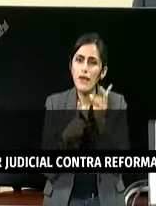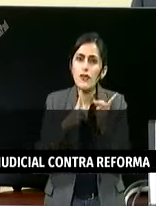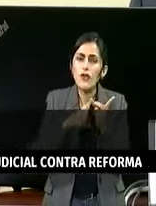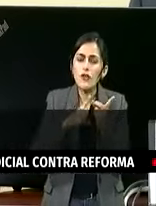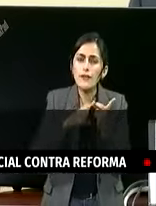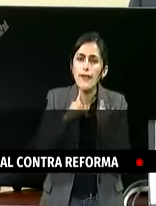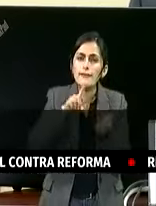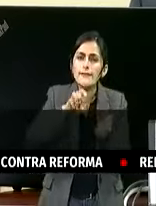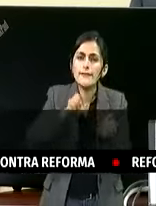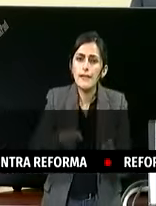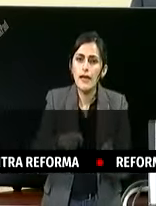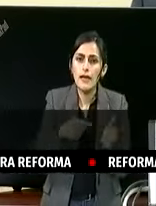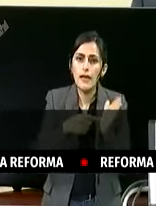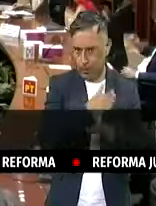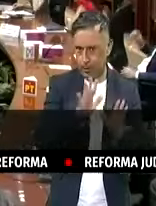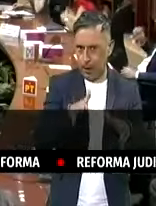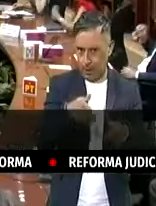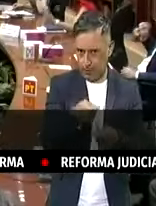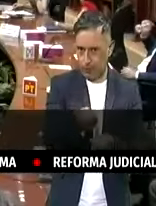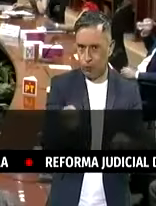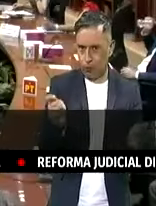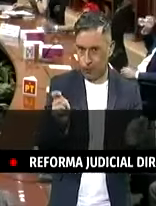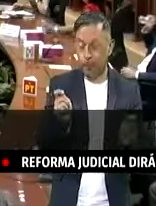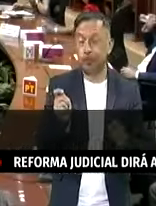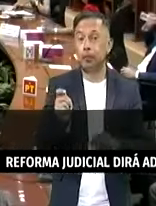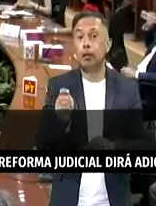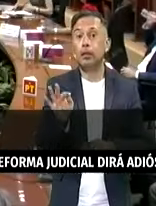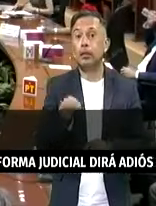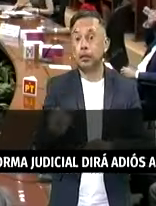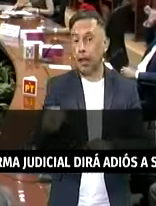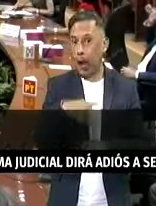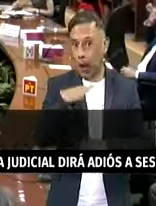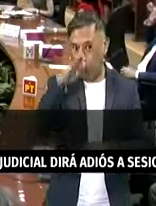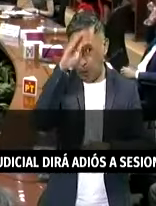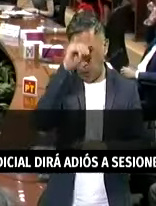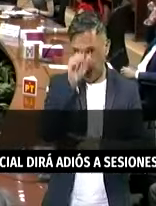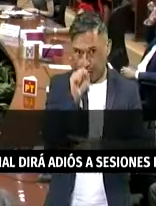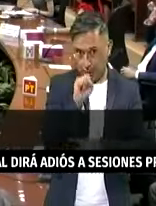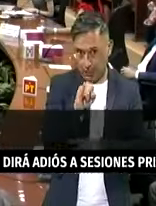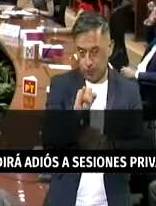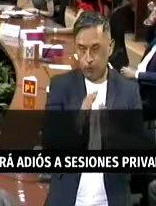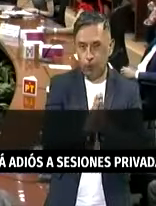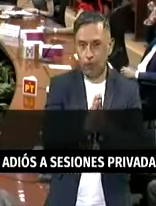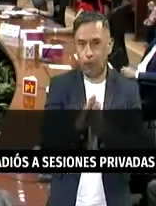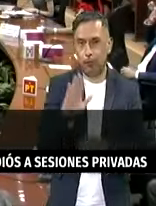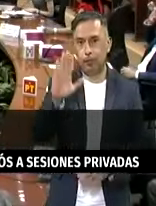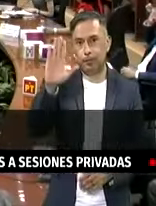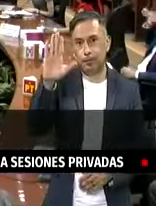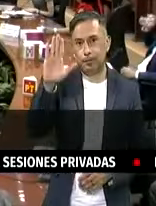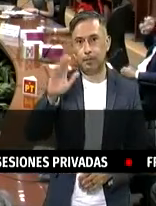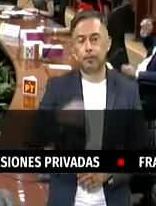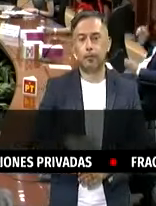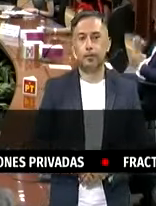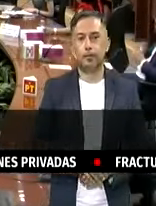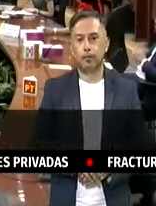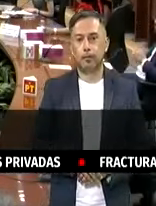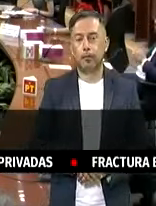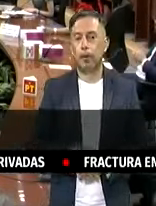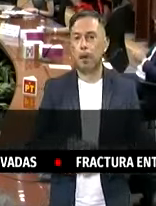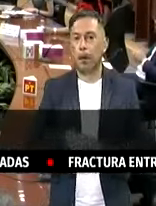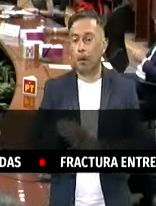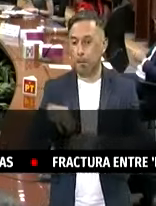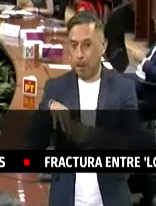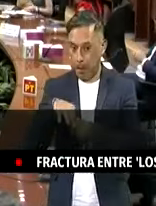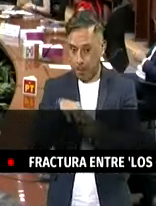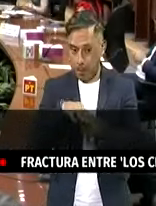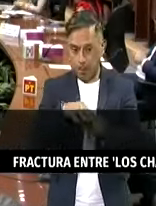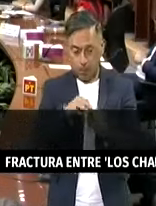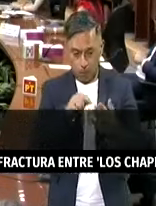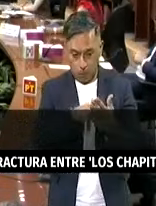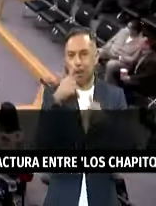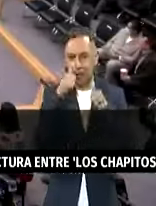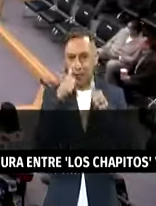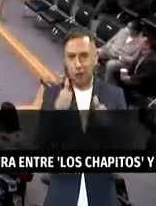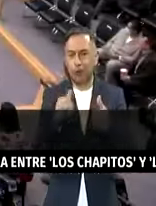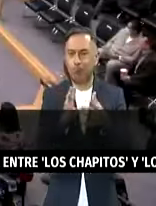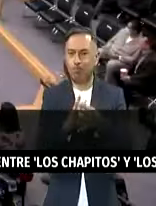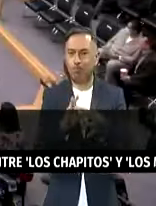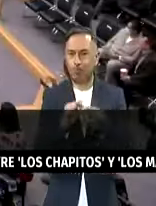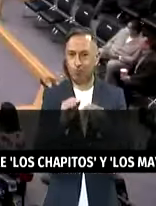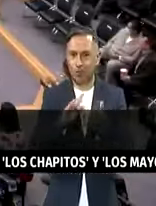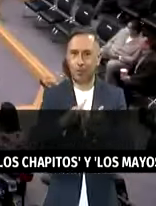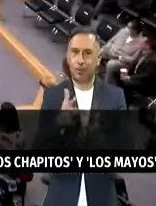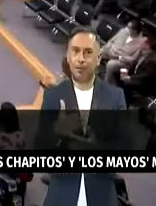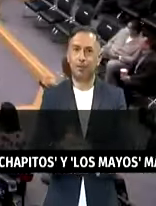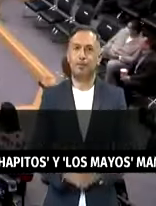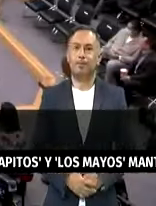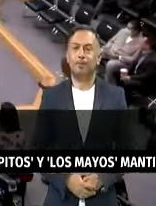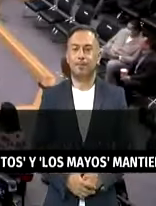Políticos del INE el día de hoy, en próximas horas, y en caso de aprobarse, en la sesión del Consejo General